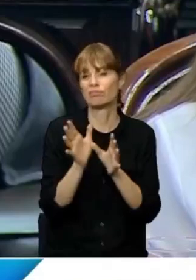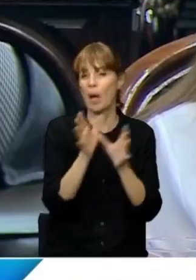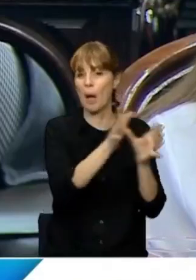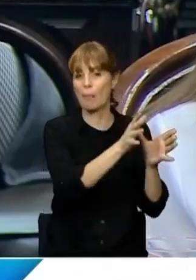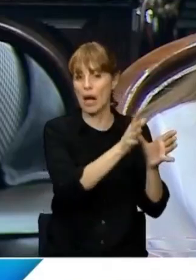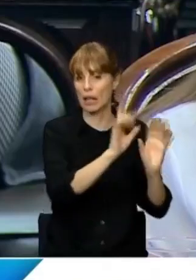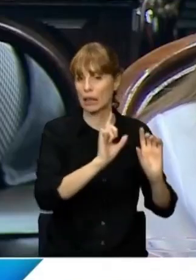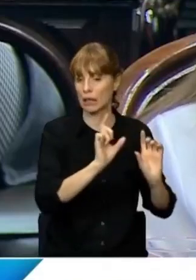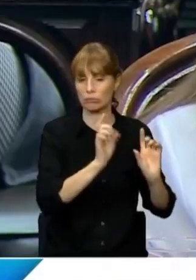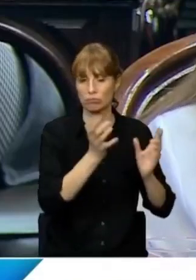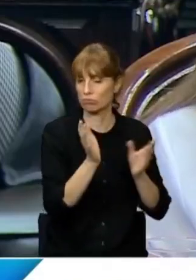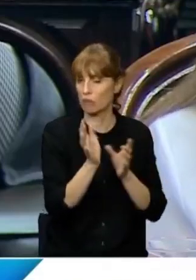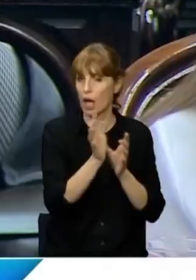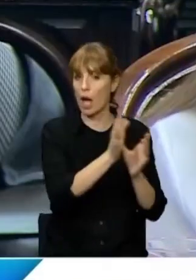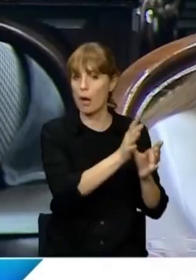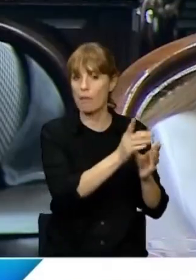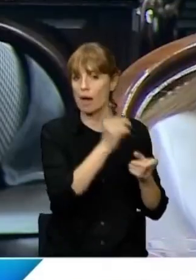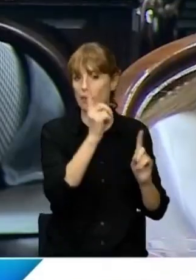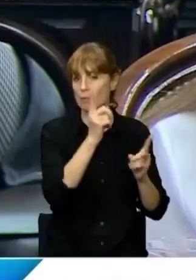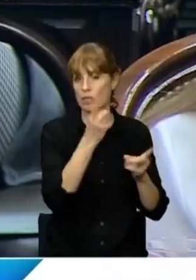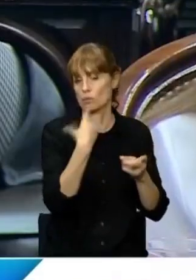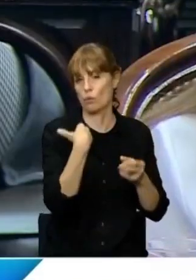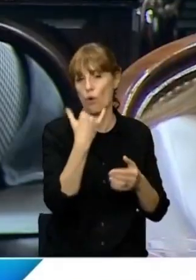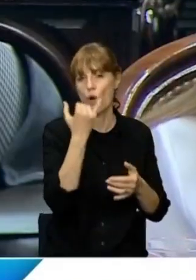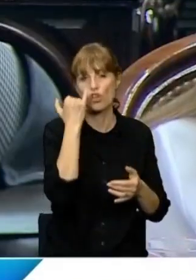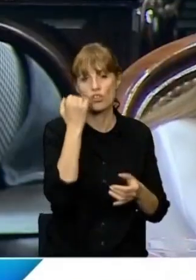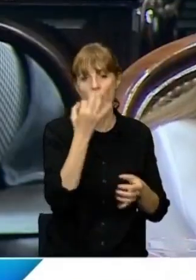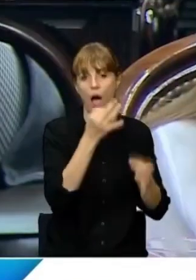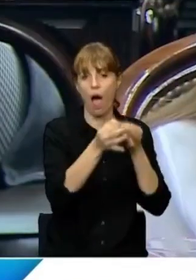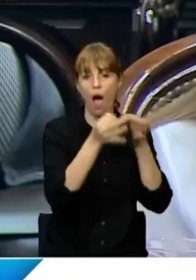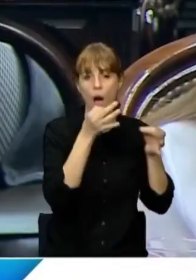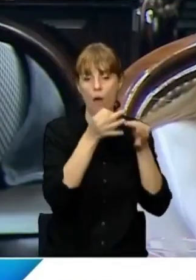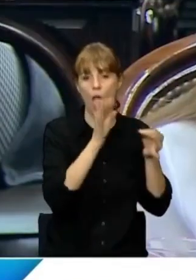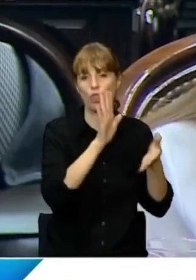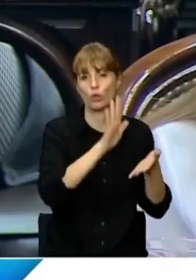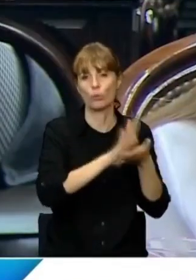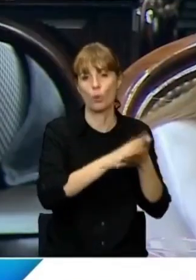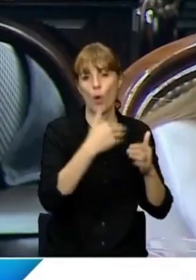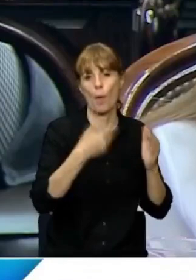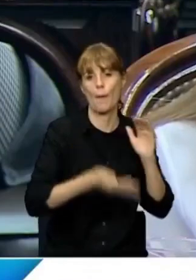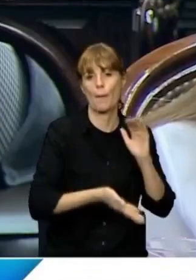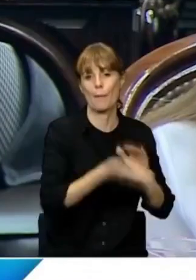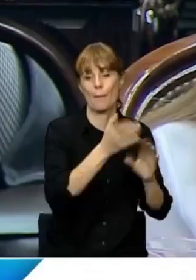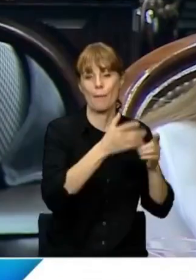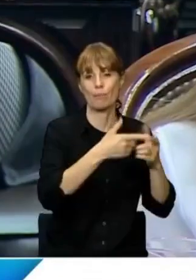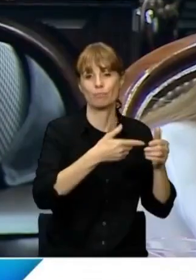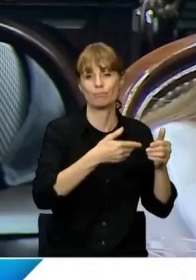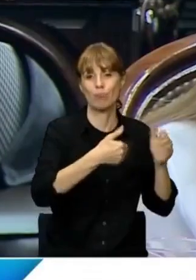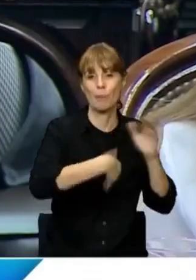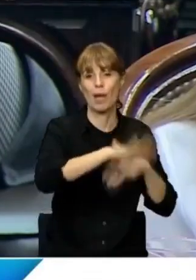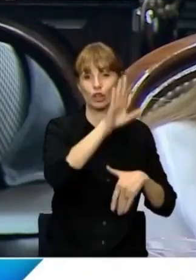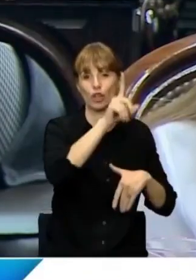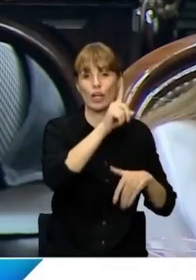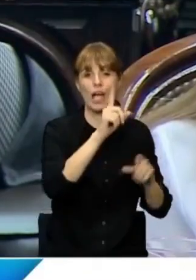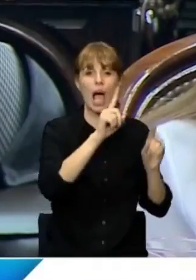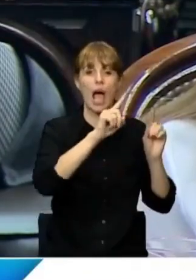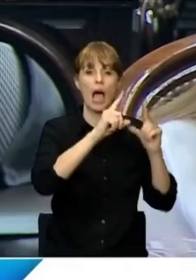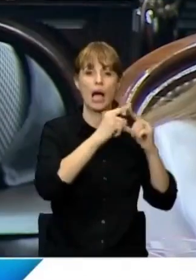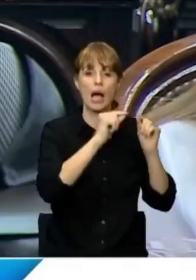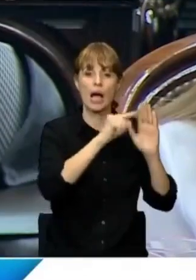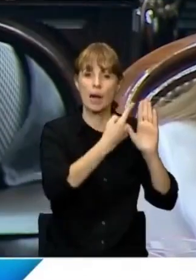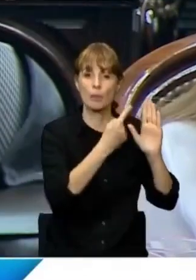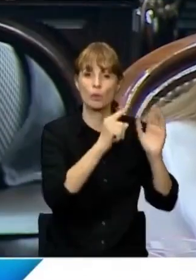criterio que se fijó aquí por votación de la Cámara de mayoría de votar capítulo por